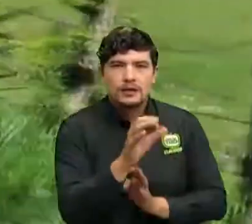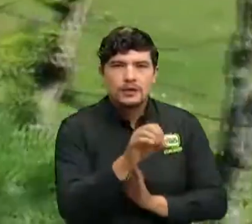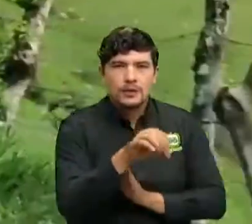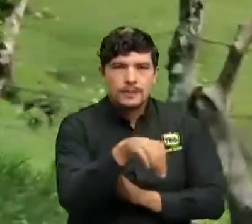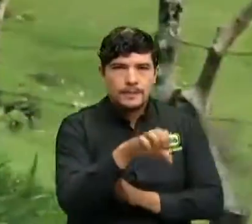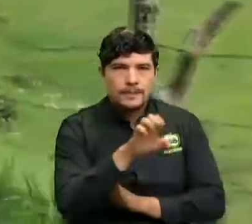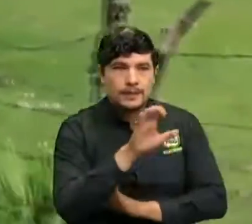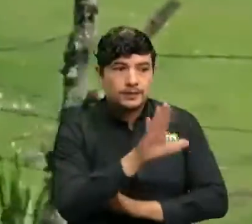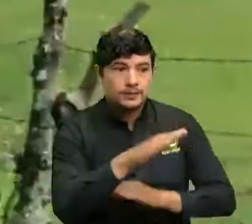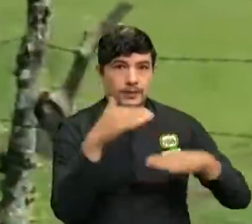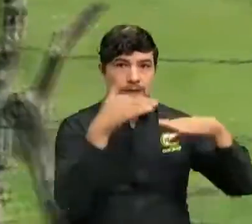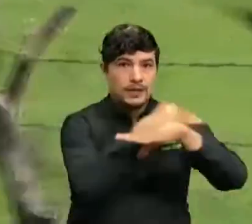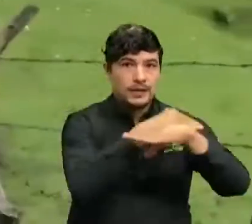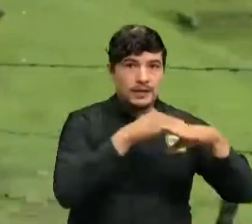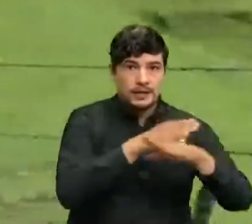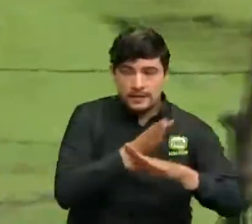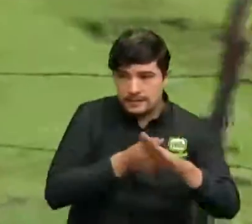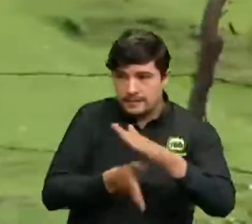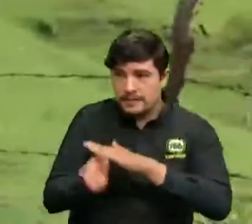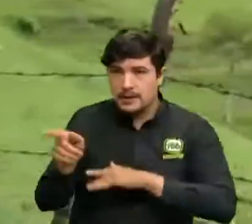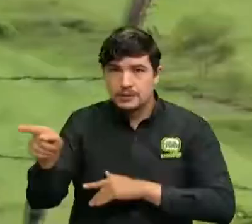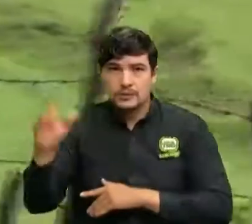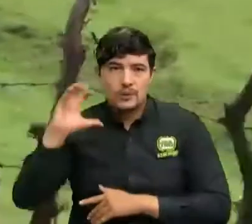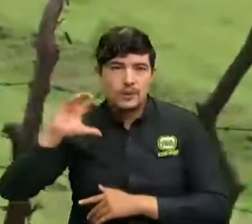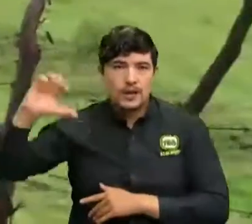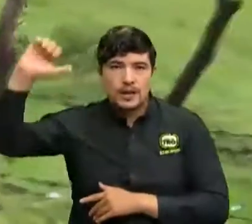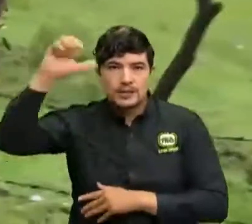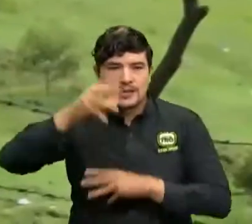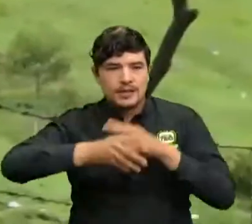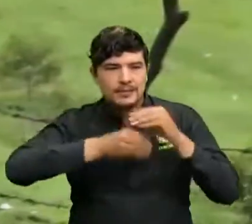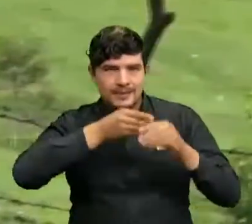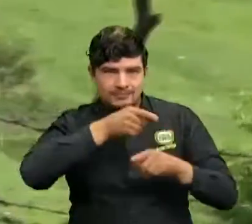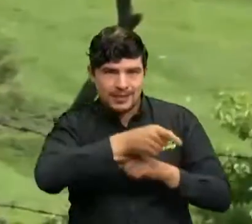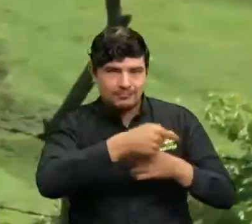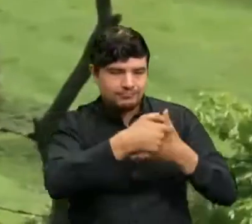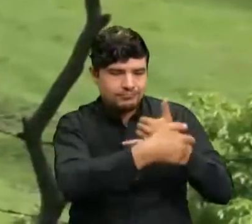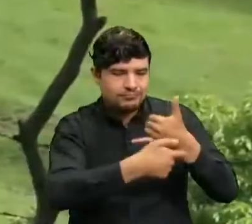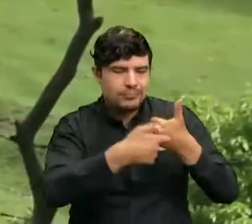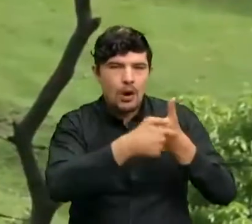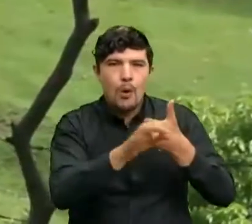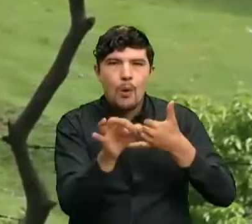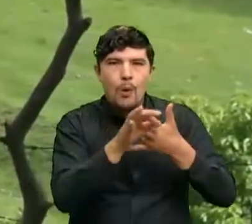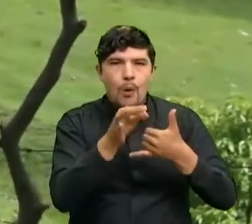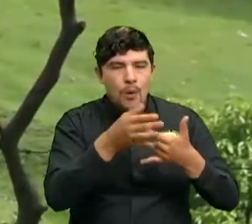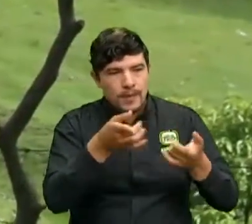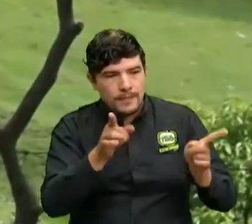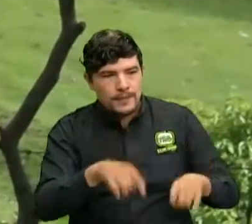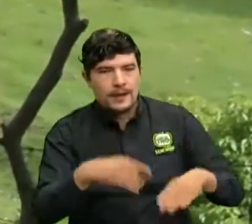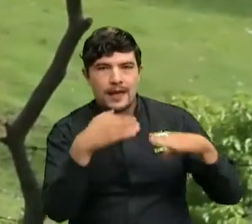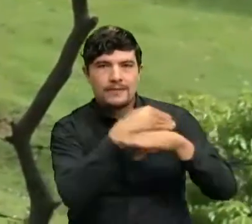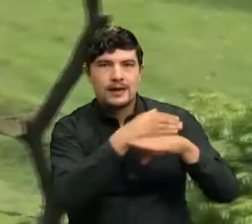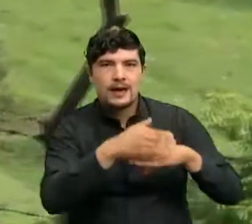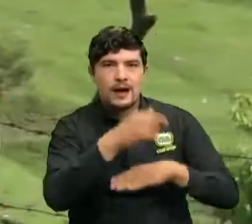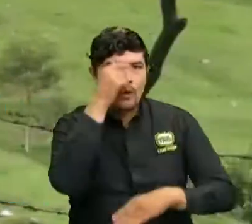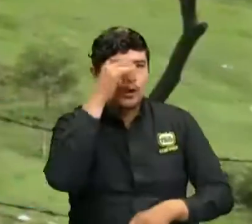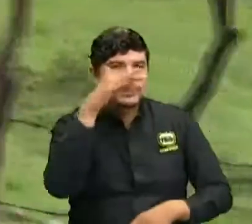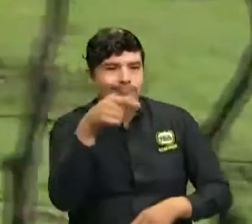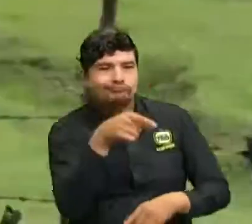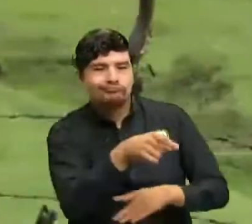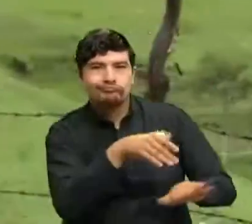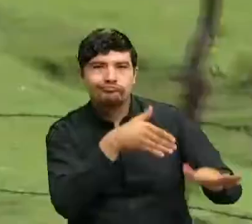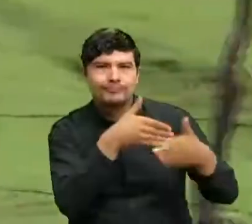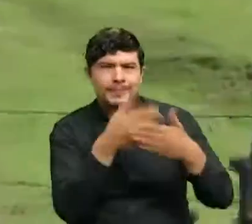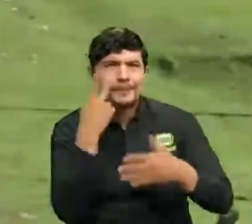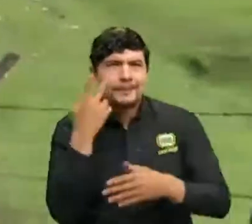a Ocaña con el interior del país y asimismo con la costa. Como podemos observar, hay cientos de carros de